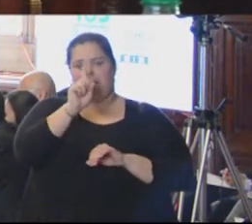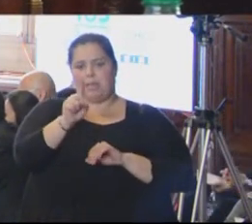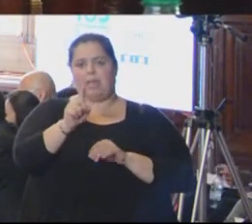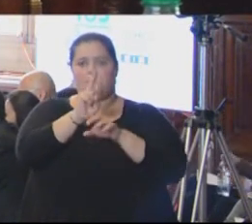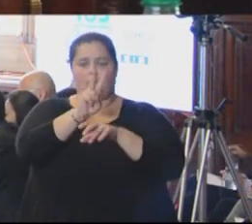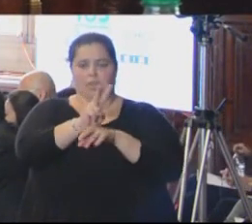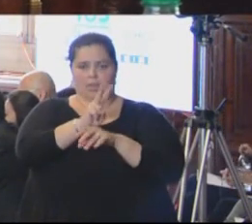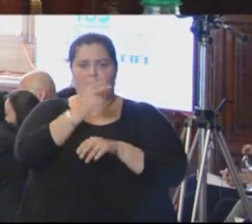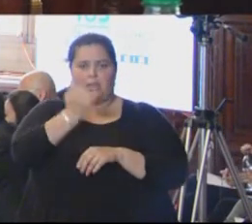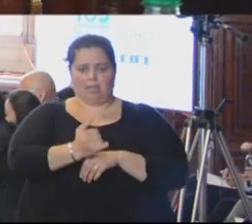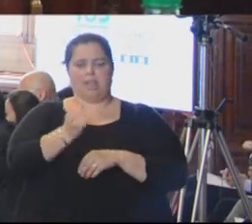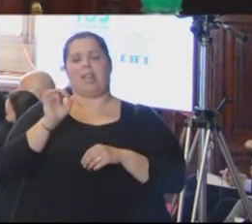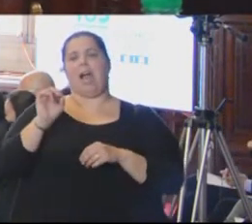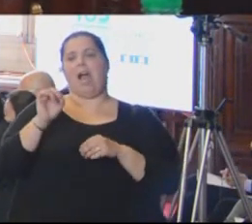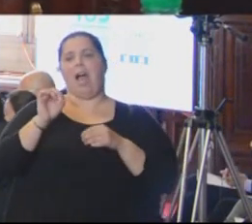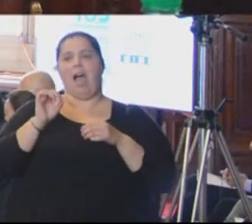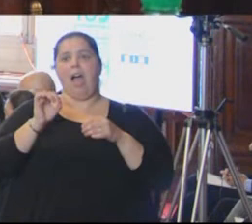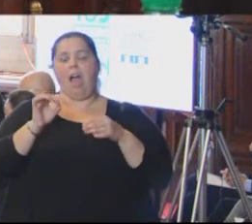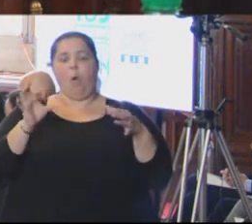Unidad Nacional de Protección,